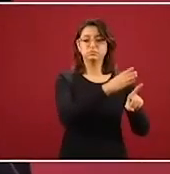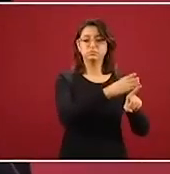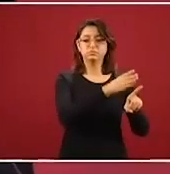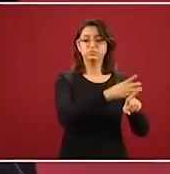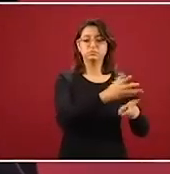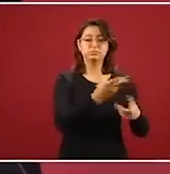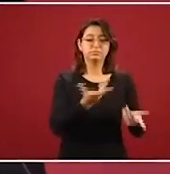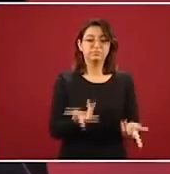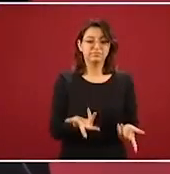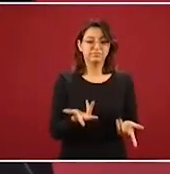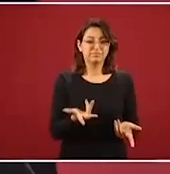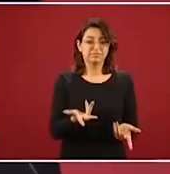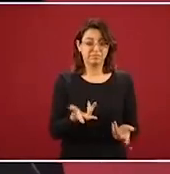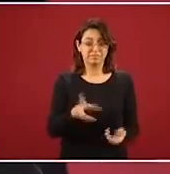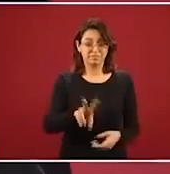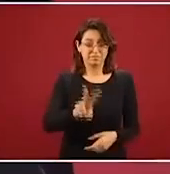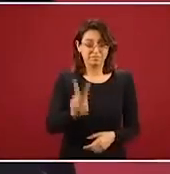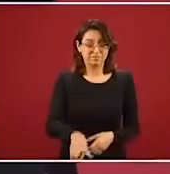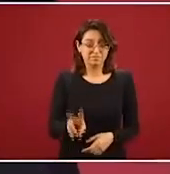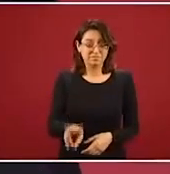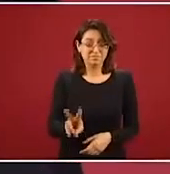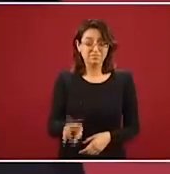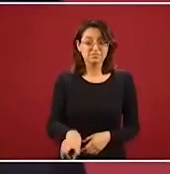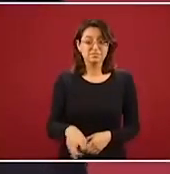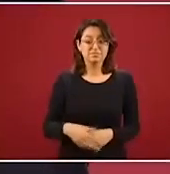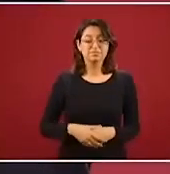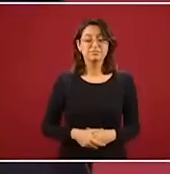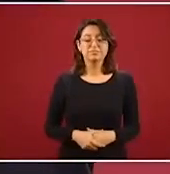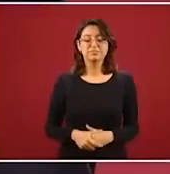Así como lo están escuchando.